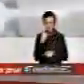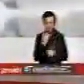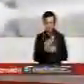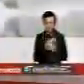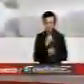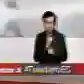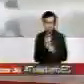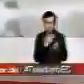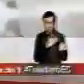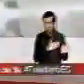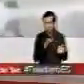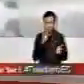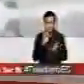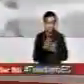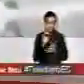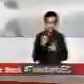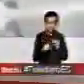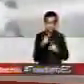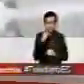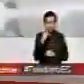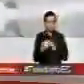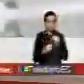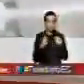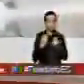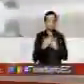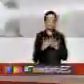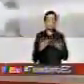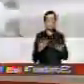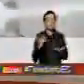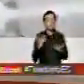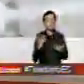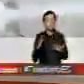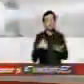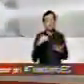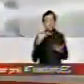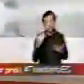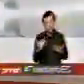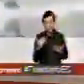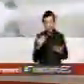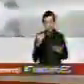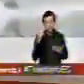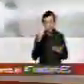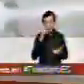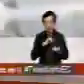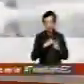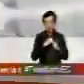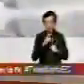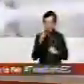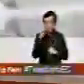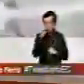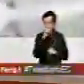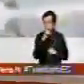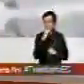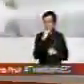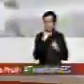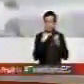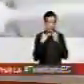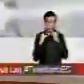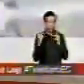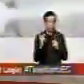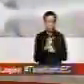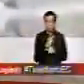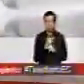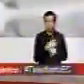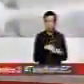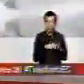pertinente aplicar la deportación, lo que sucede es que podría entrar en tensión este tipo de aspectos que